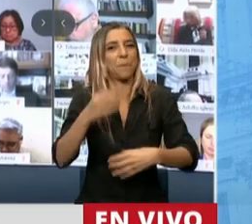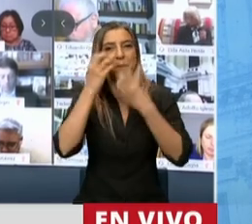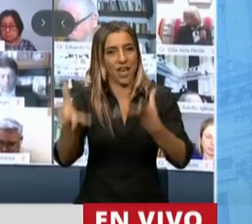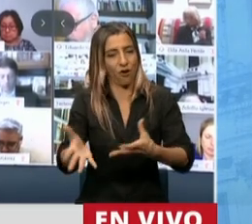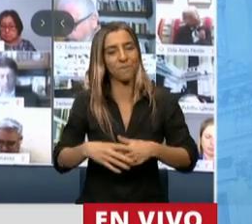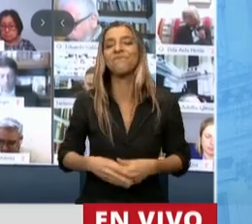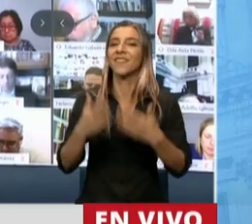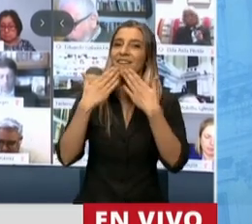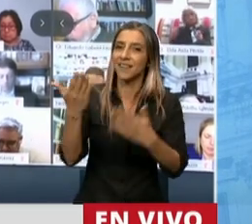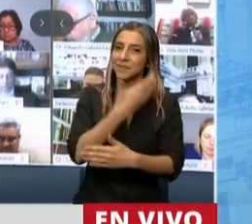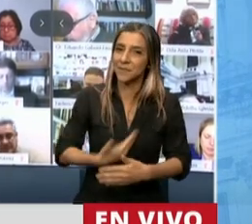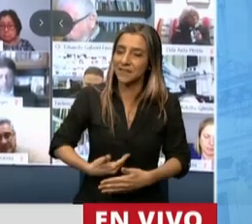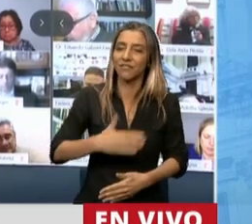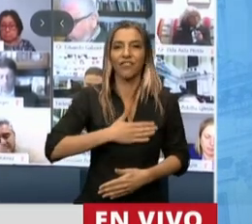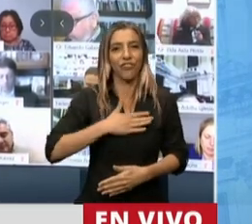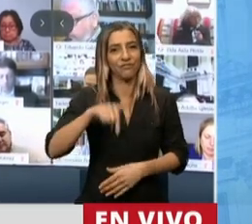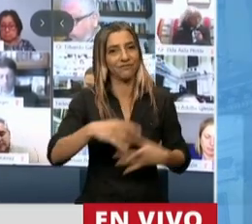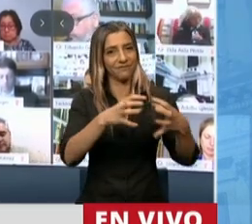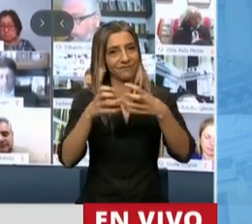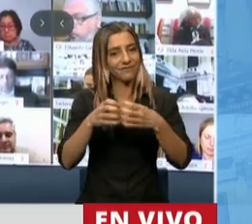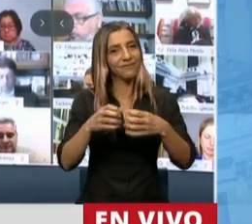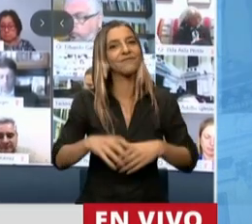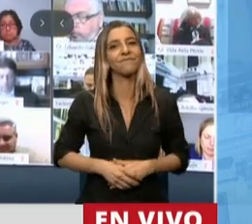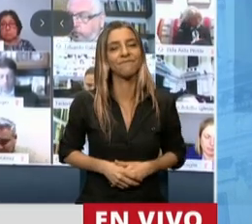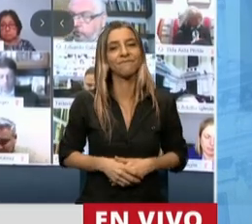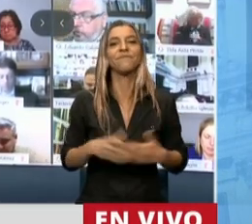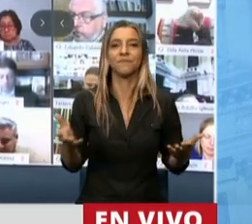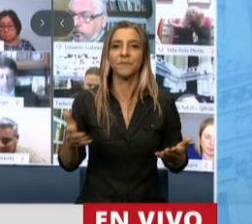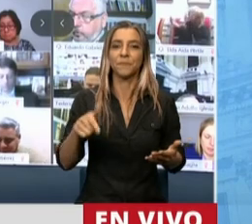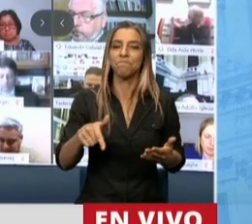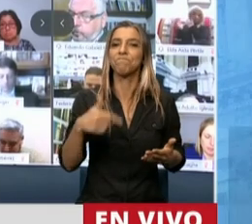presidente. Celebro esta sesión y me parece que esto habla muy bien